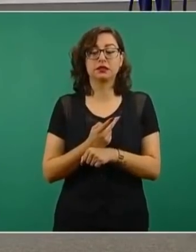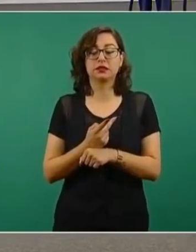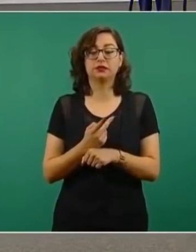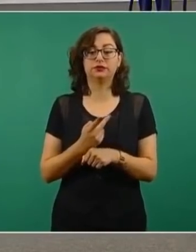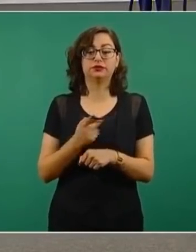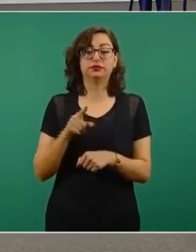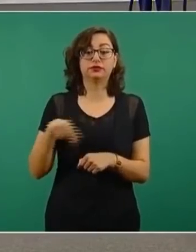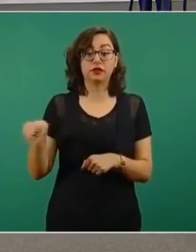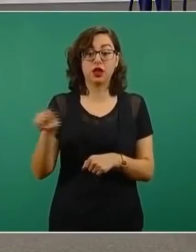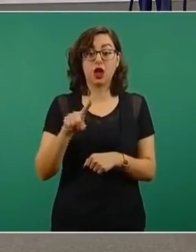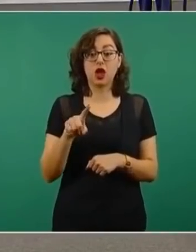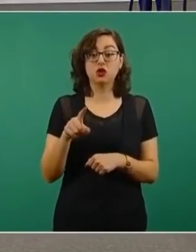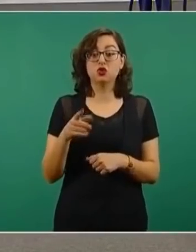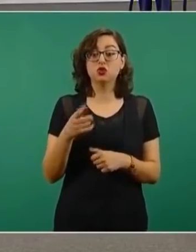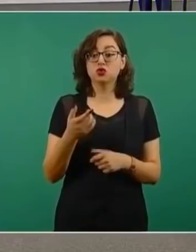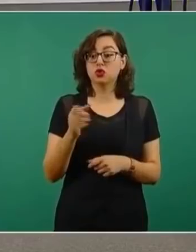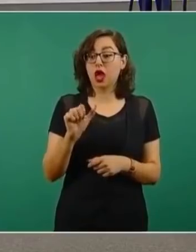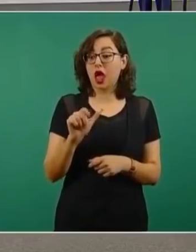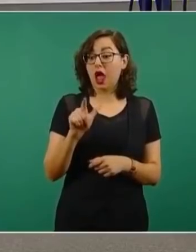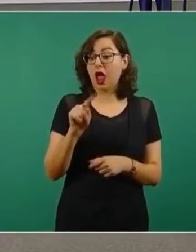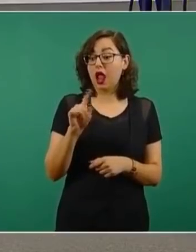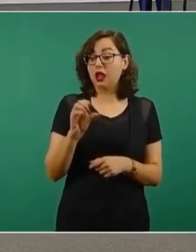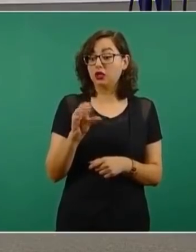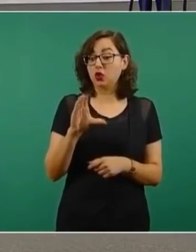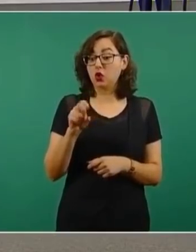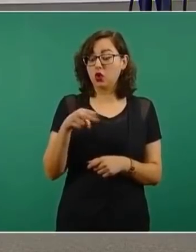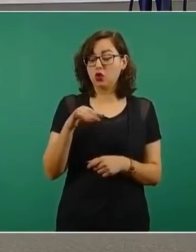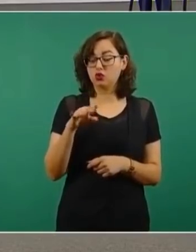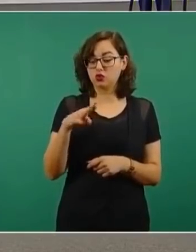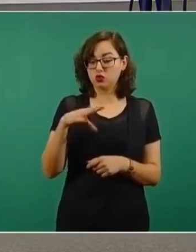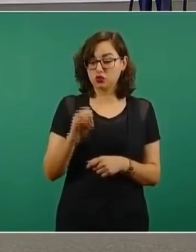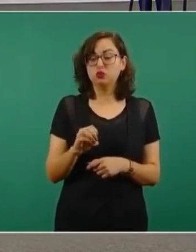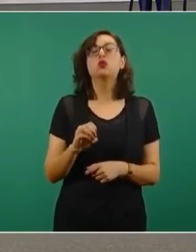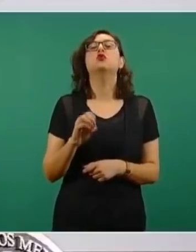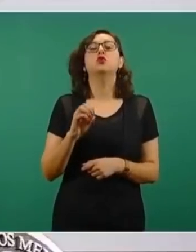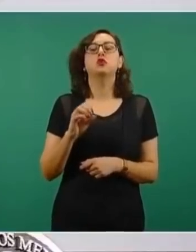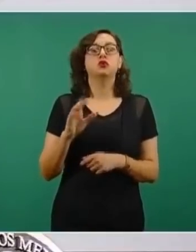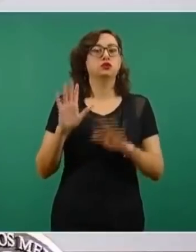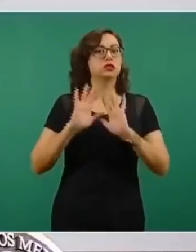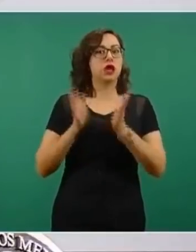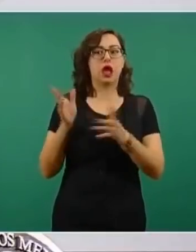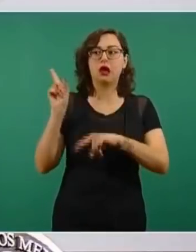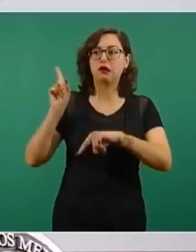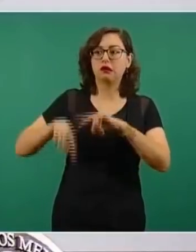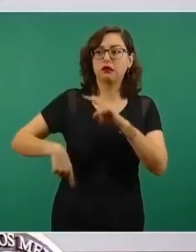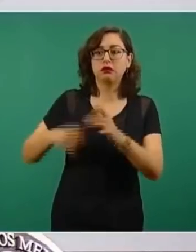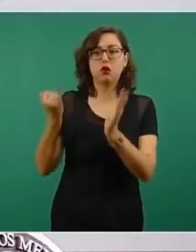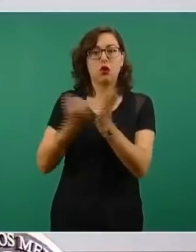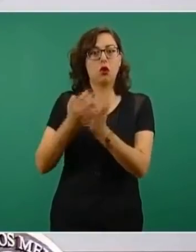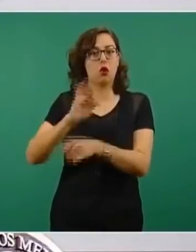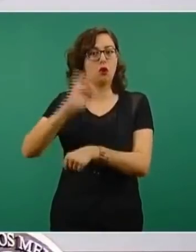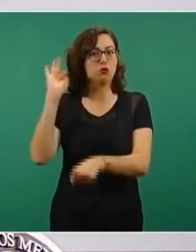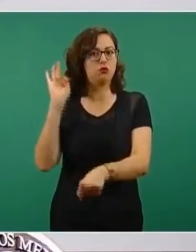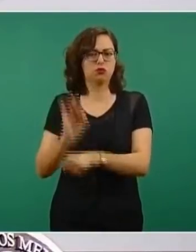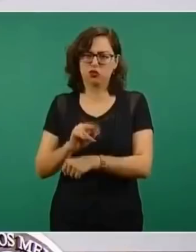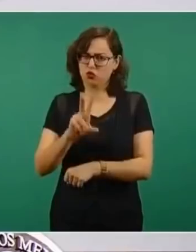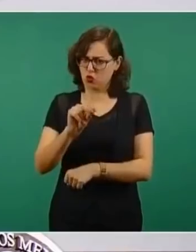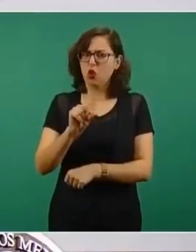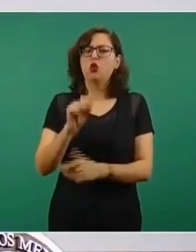Siguen teniendo proporcionalmente el bloque de subsidio que tiene asociada la tarifa en el cual están